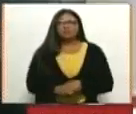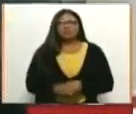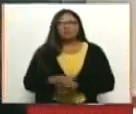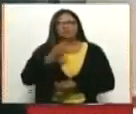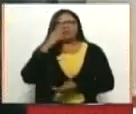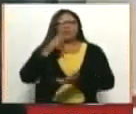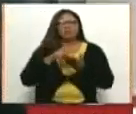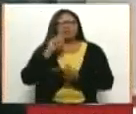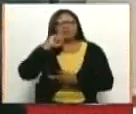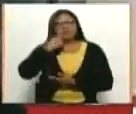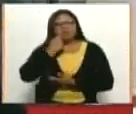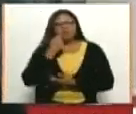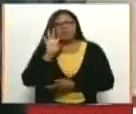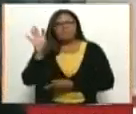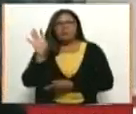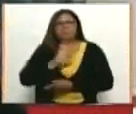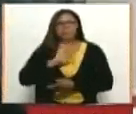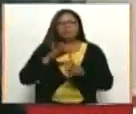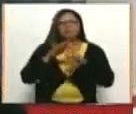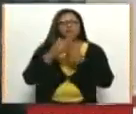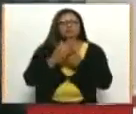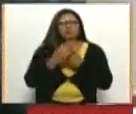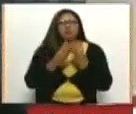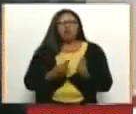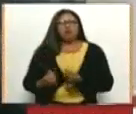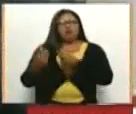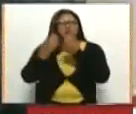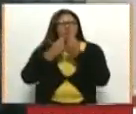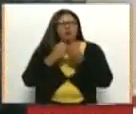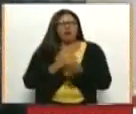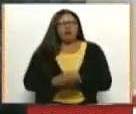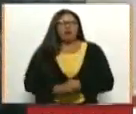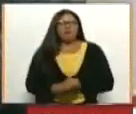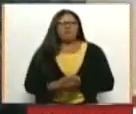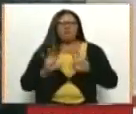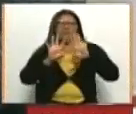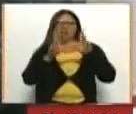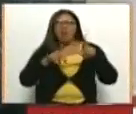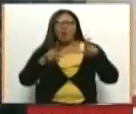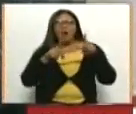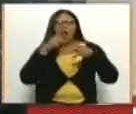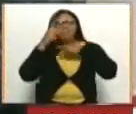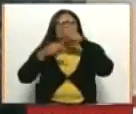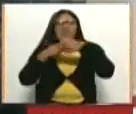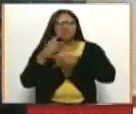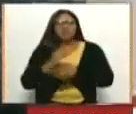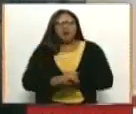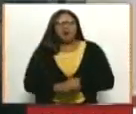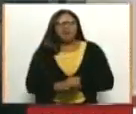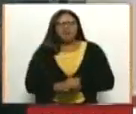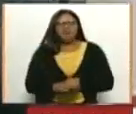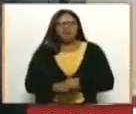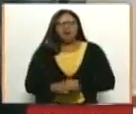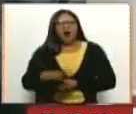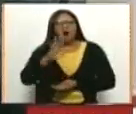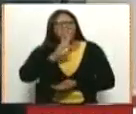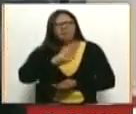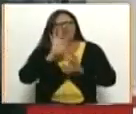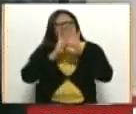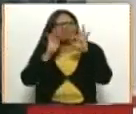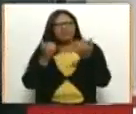Rusia, que es un país que por sus propias condiciones económicas y geográficas y políticas está llamado a ser uno de